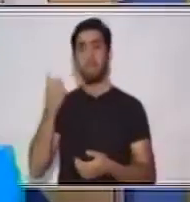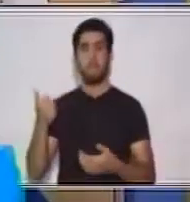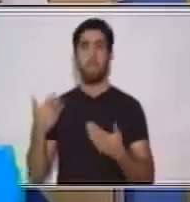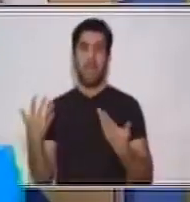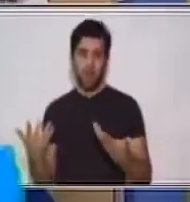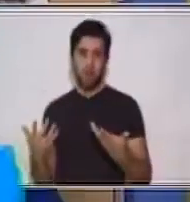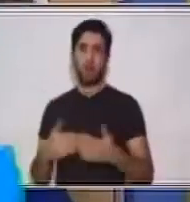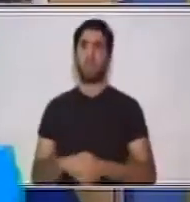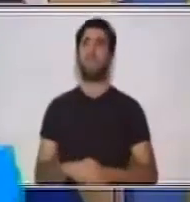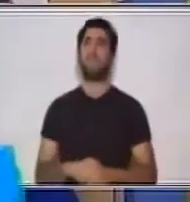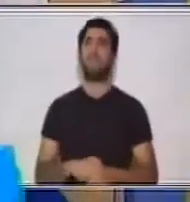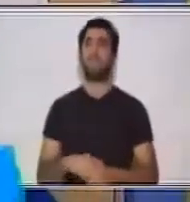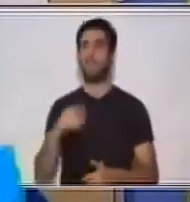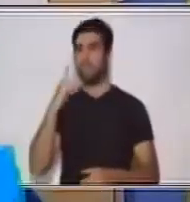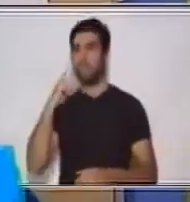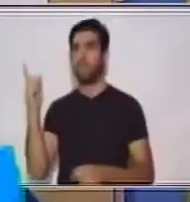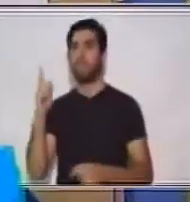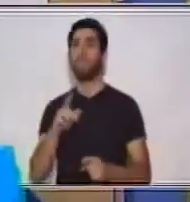es?